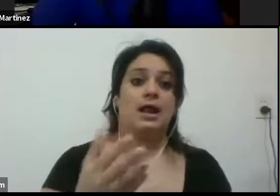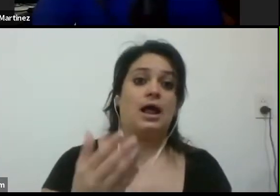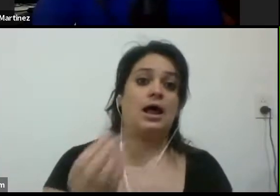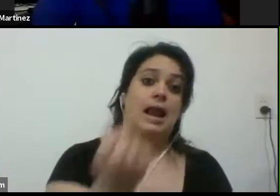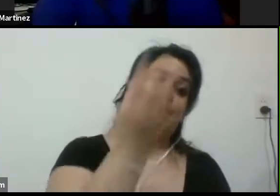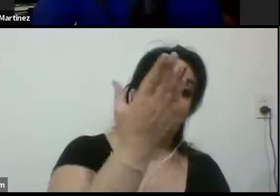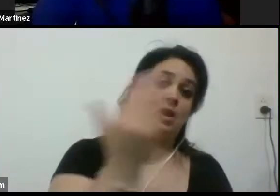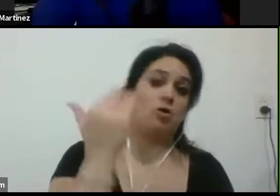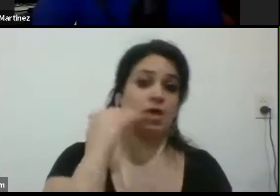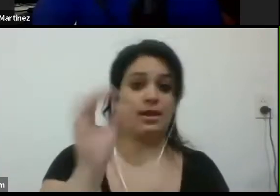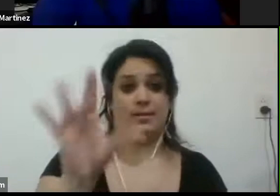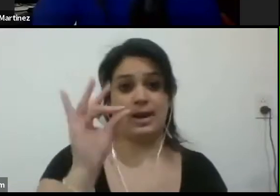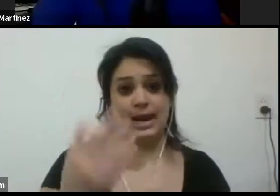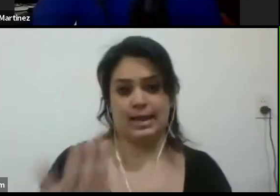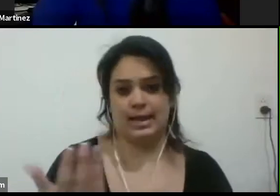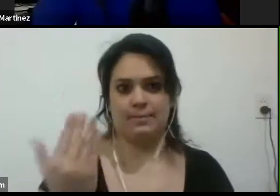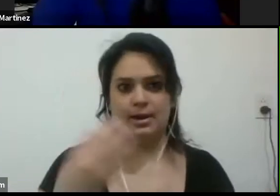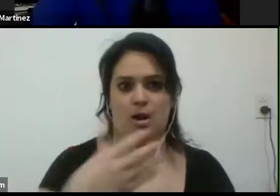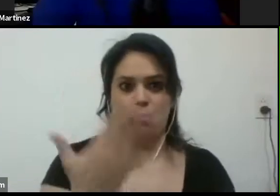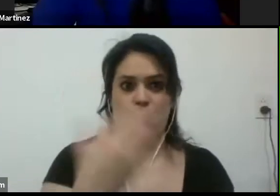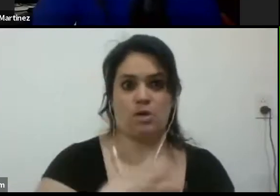mañana o turno tarde